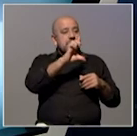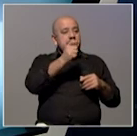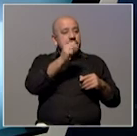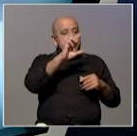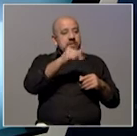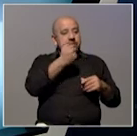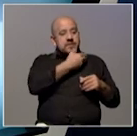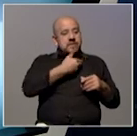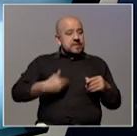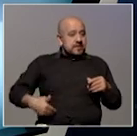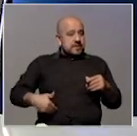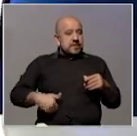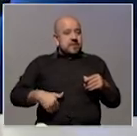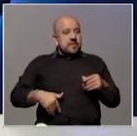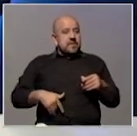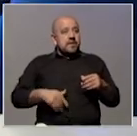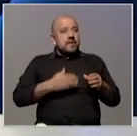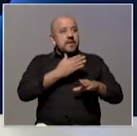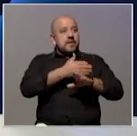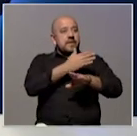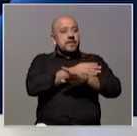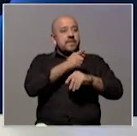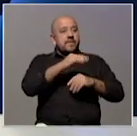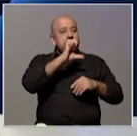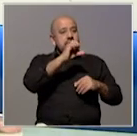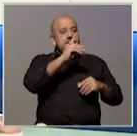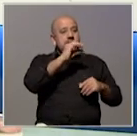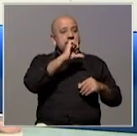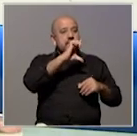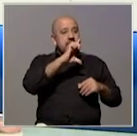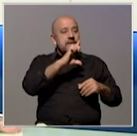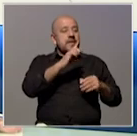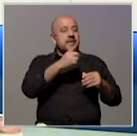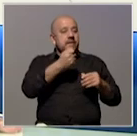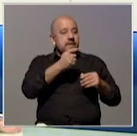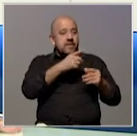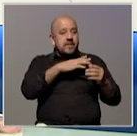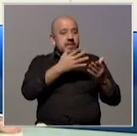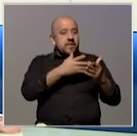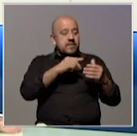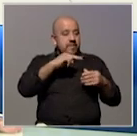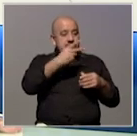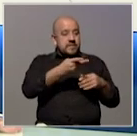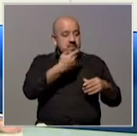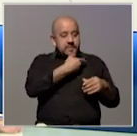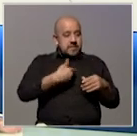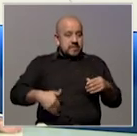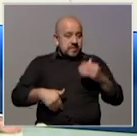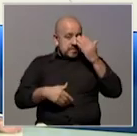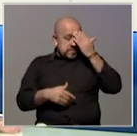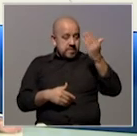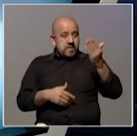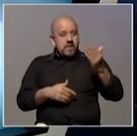diciembre hasta el receso anterior fue así renunció y ahora bueno es como se sabe candidata a la vicepresidencia por el frente amplio